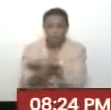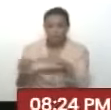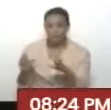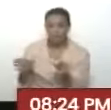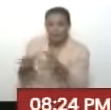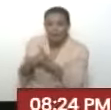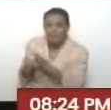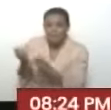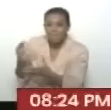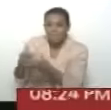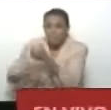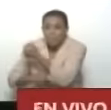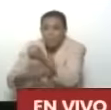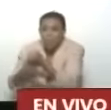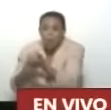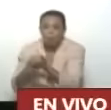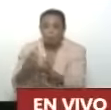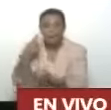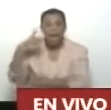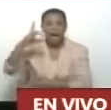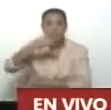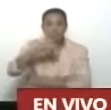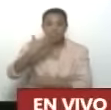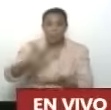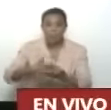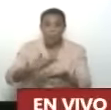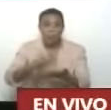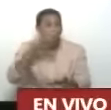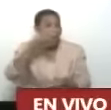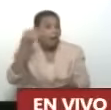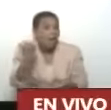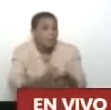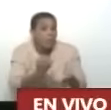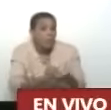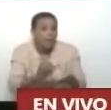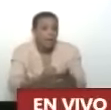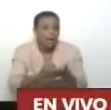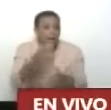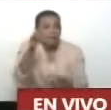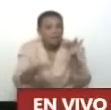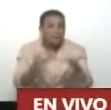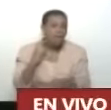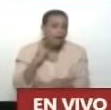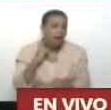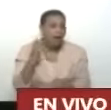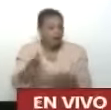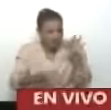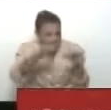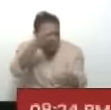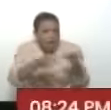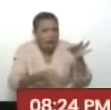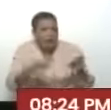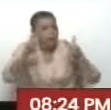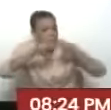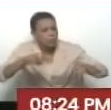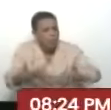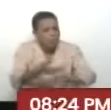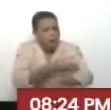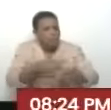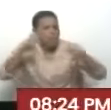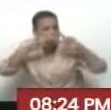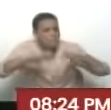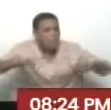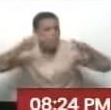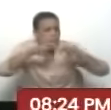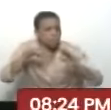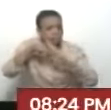Guyana, expresamente. Él tiene datos y tiene pruebas, me dijo el fiscal conversadito hoy. Presidente, tengo esta investigación adelantada, el que